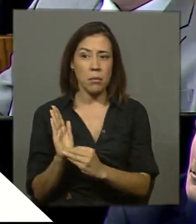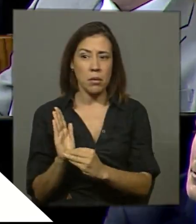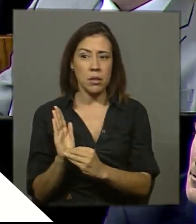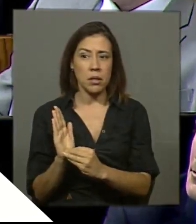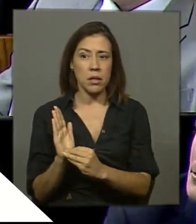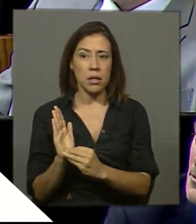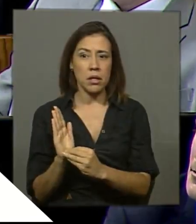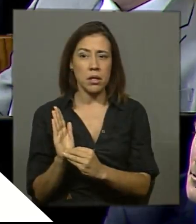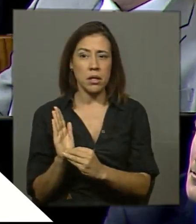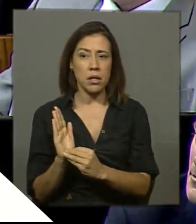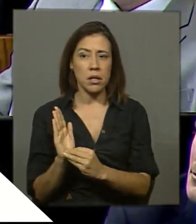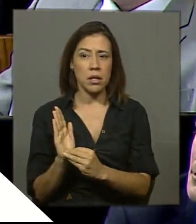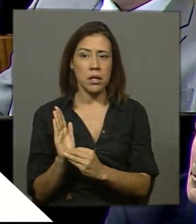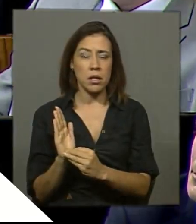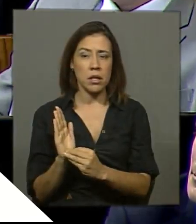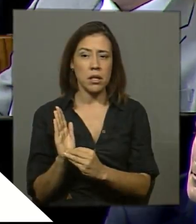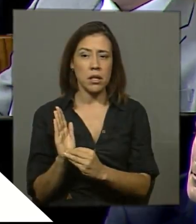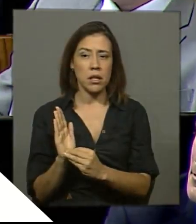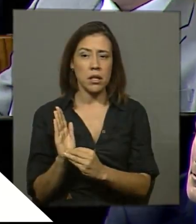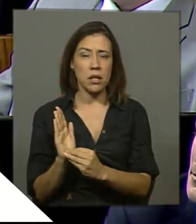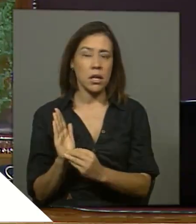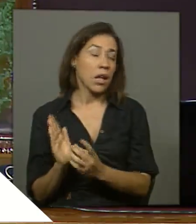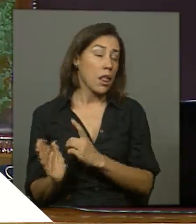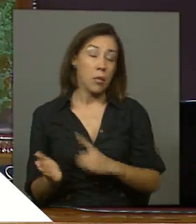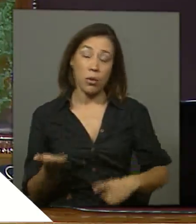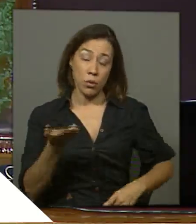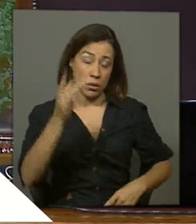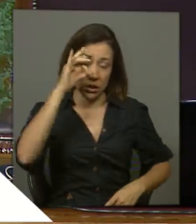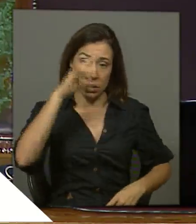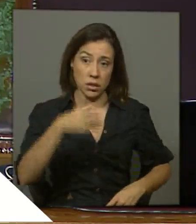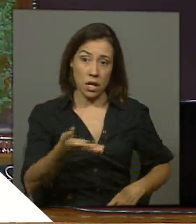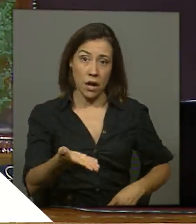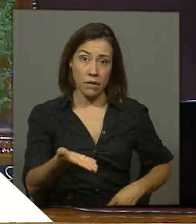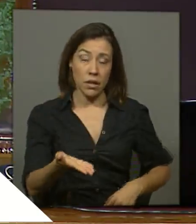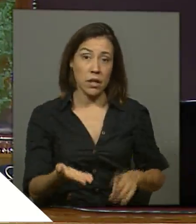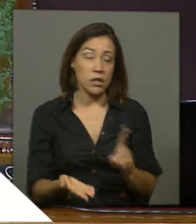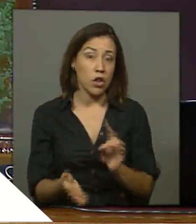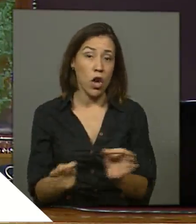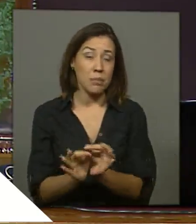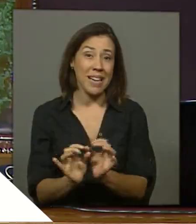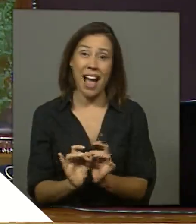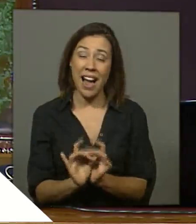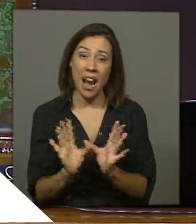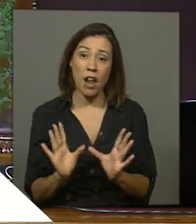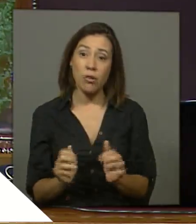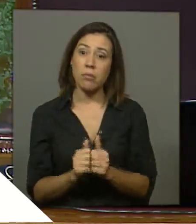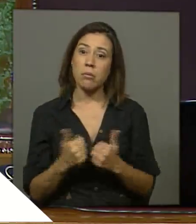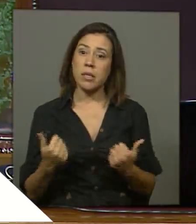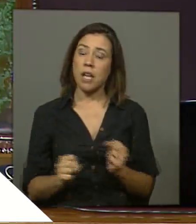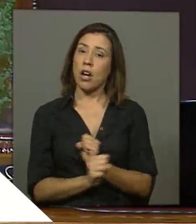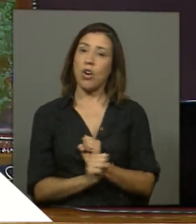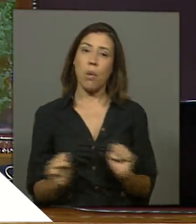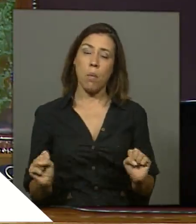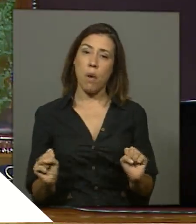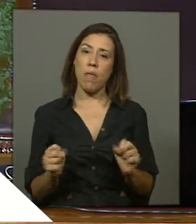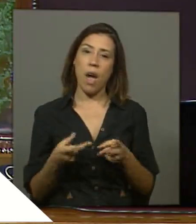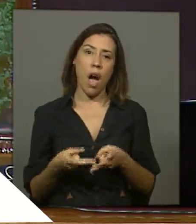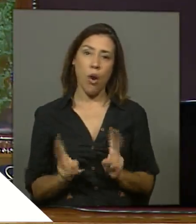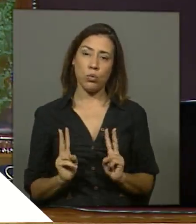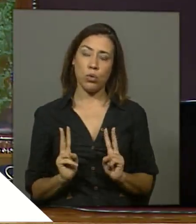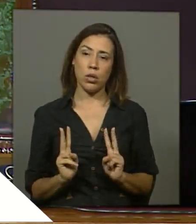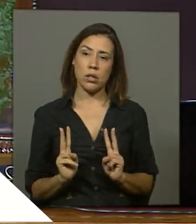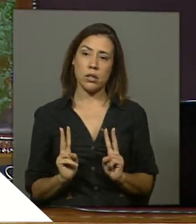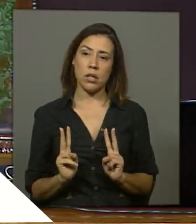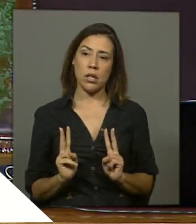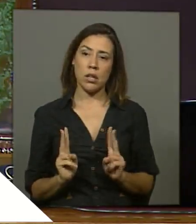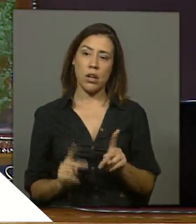tema de la delincuencia diputado usted sabe mejor que nadie que si no es explícito la mesa no está en condiciones de autorizar lo que no